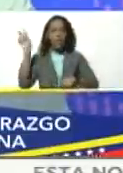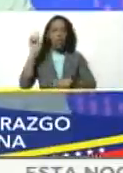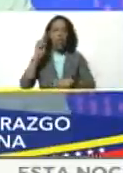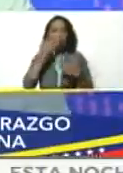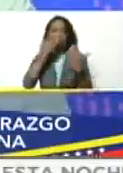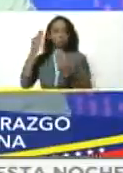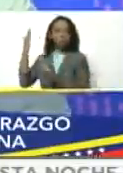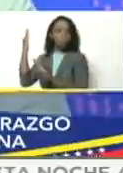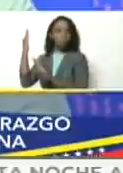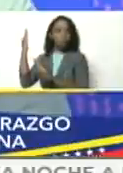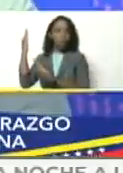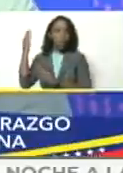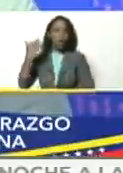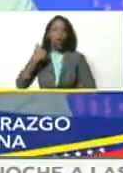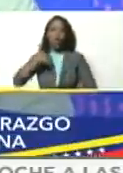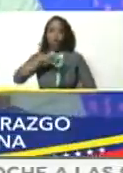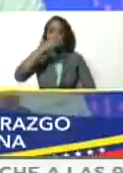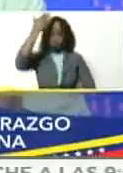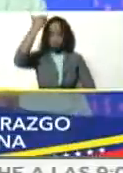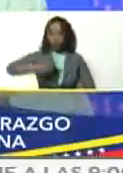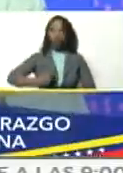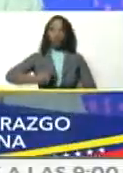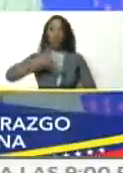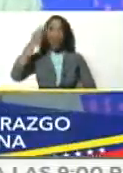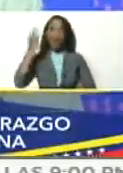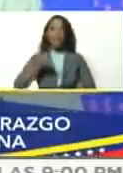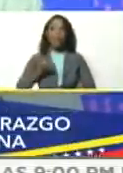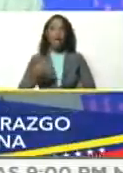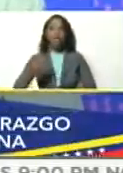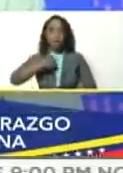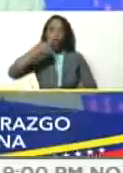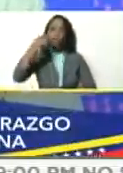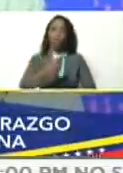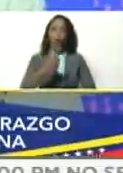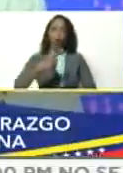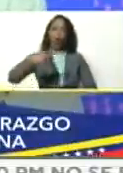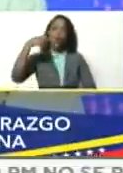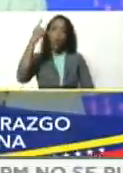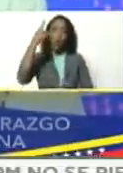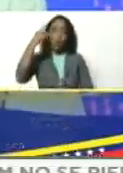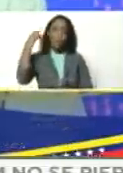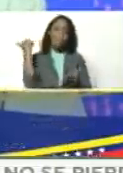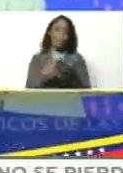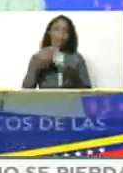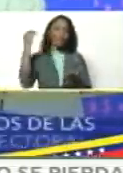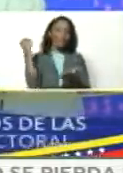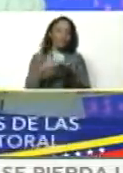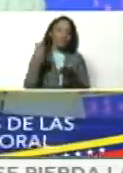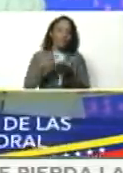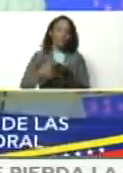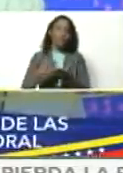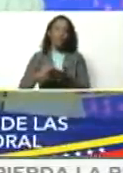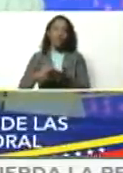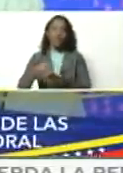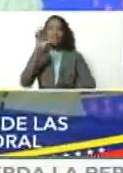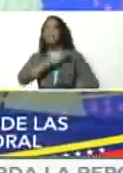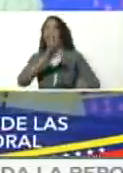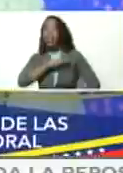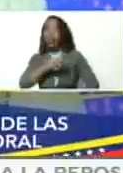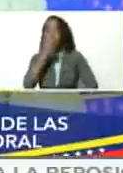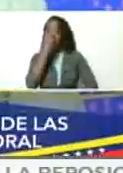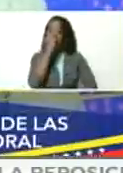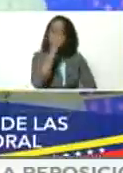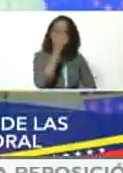están. Somos de verdad. Lo digo una y mil veces. Señores espías